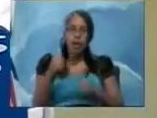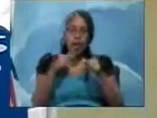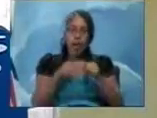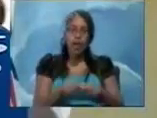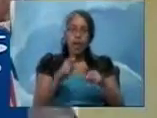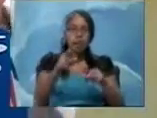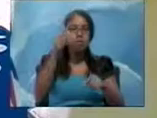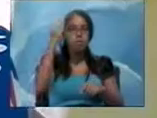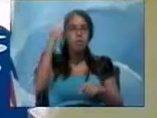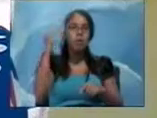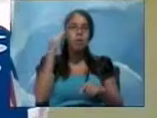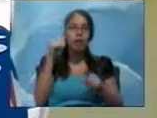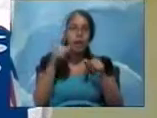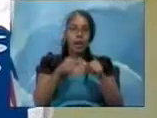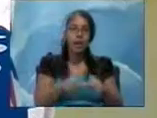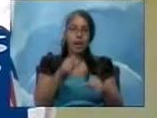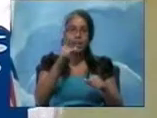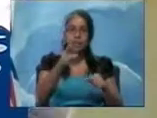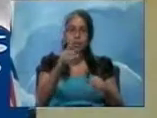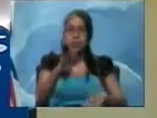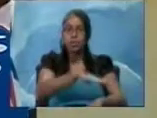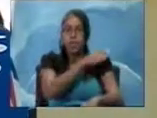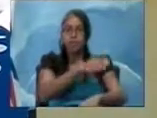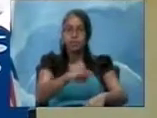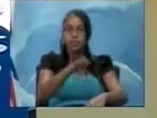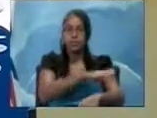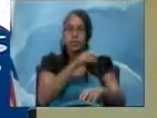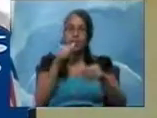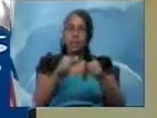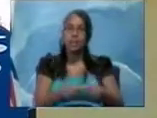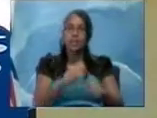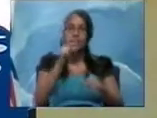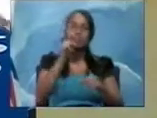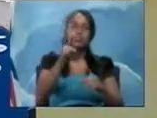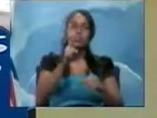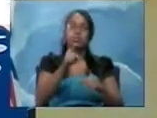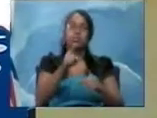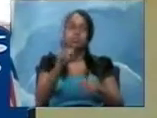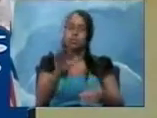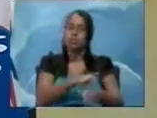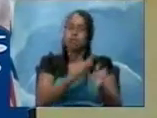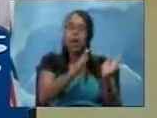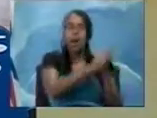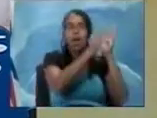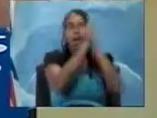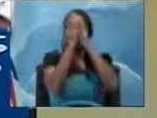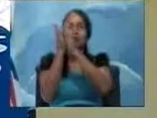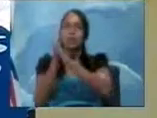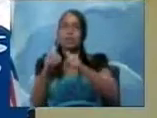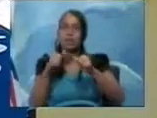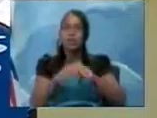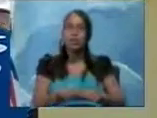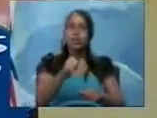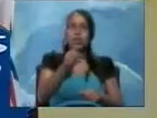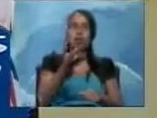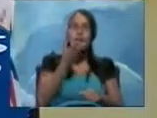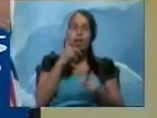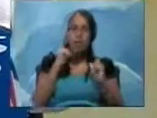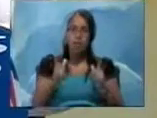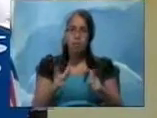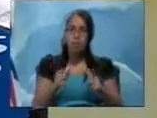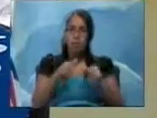memorias quedan sus sus canciones quedaron sus sus himnos sus alabanzas quedó su ejemplo quedó su